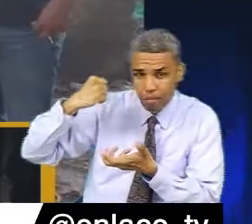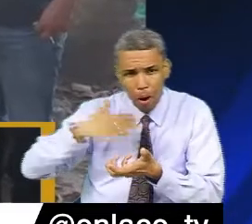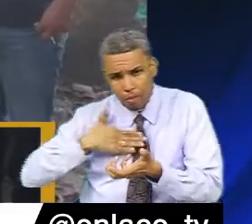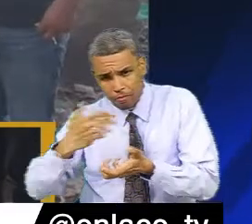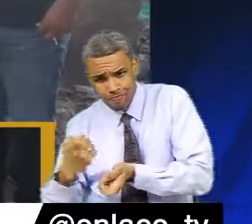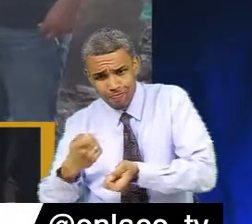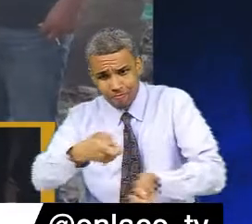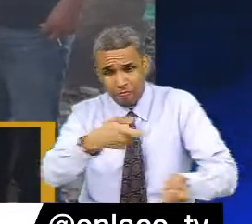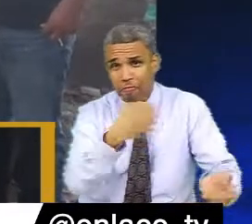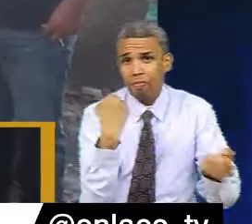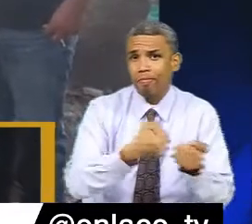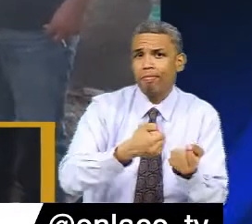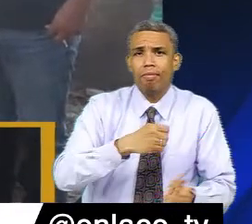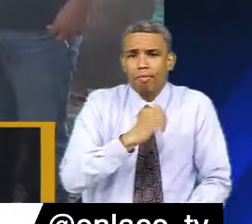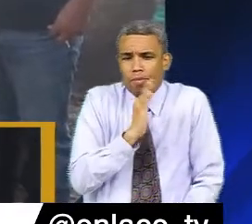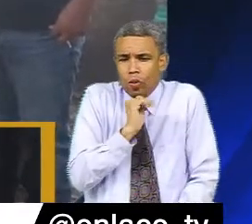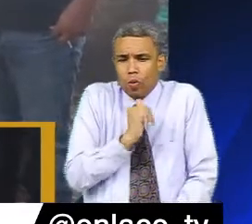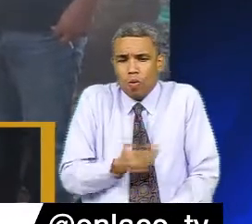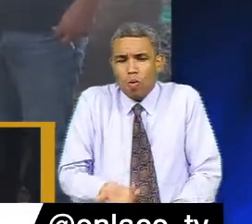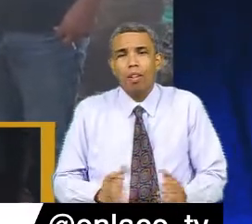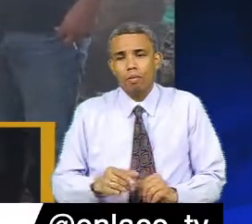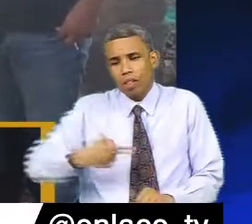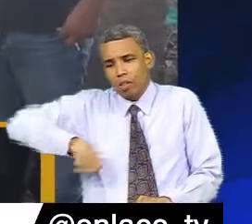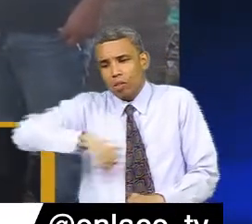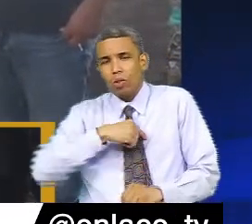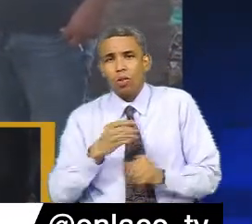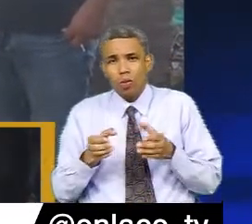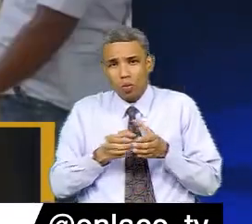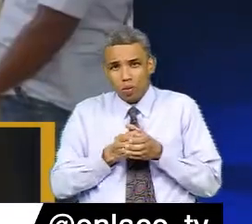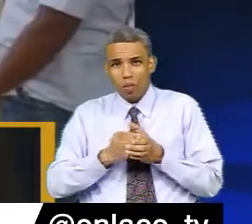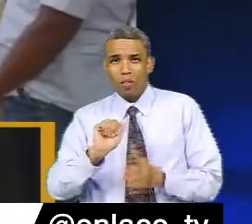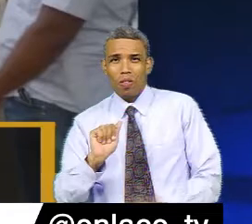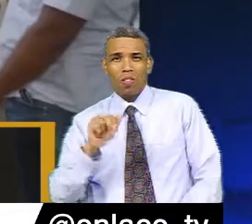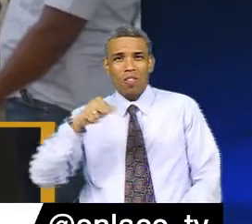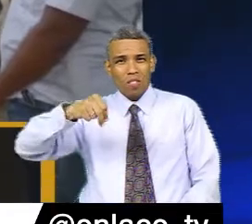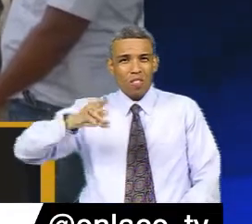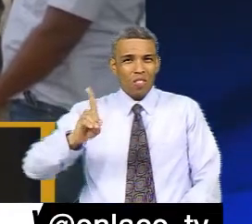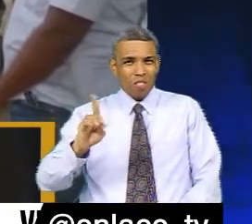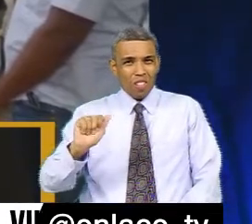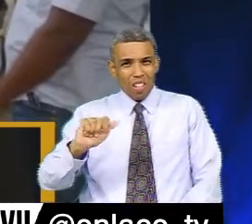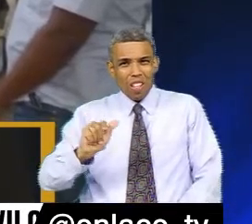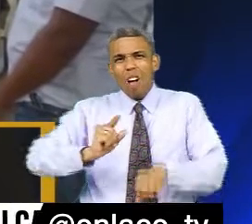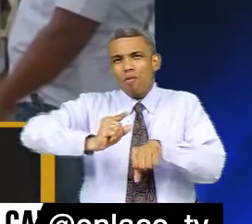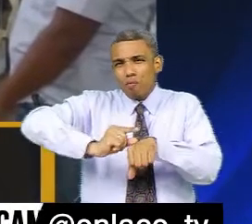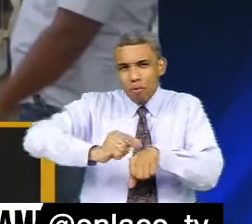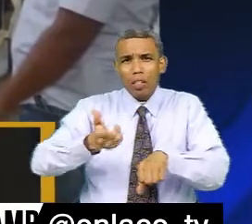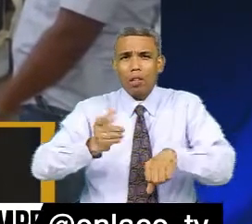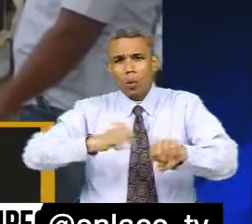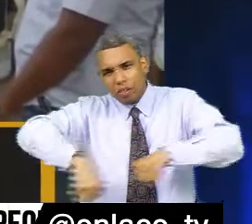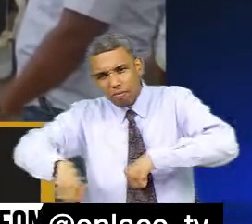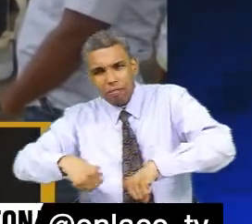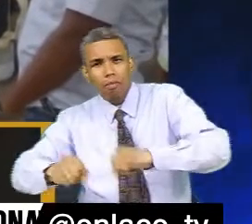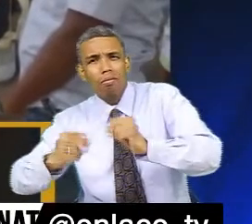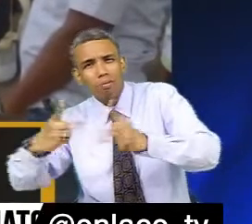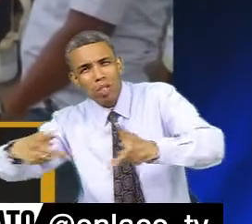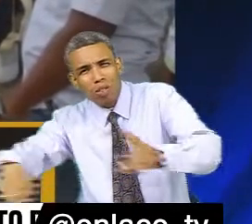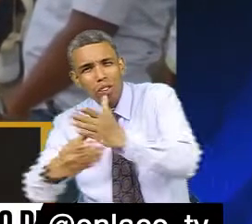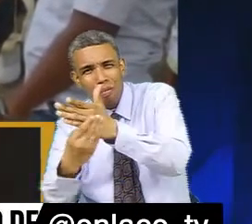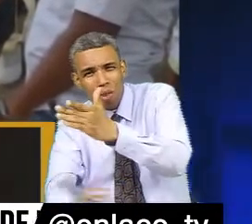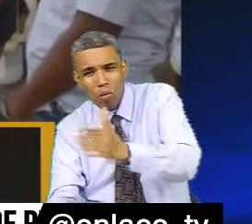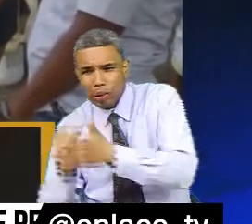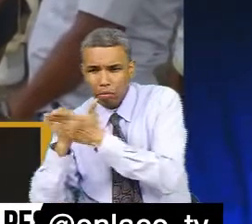proceso y vaya nosotros con la preocupación de que son 111 habitantes